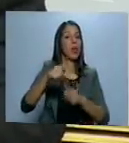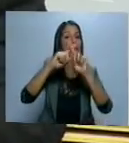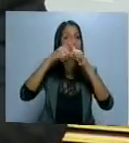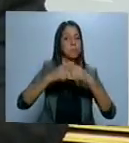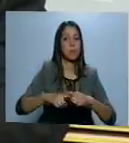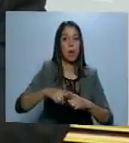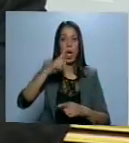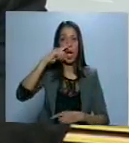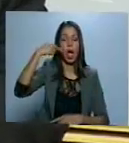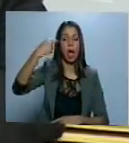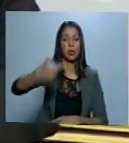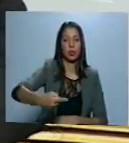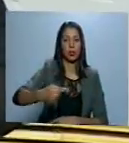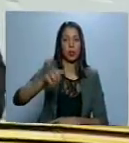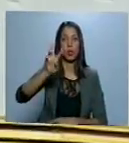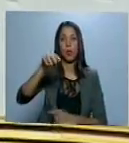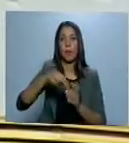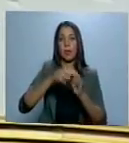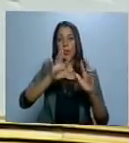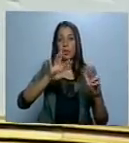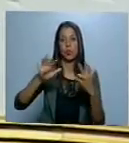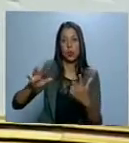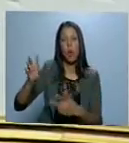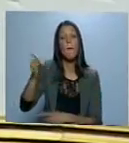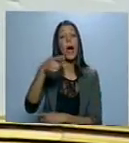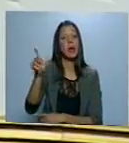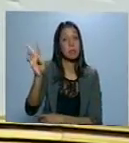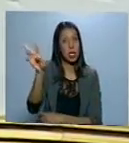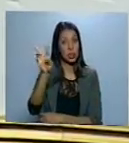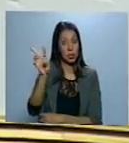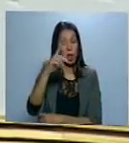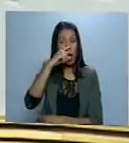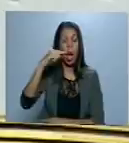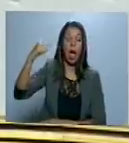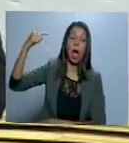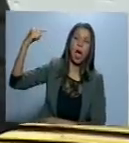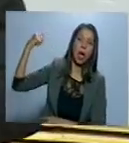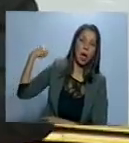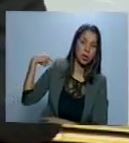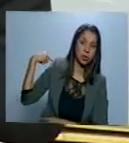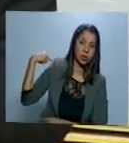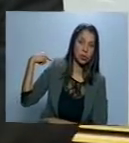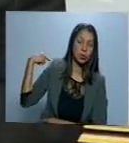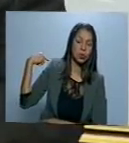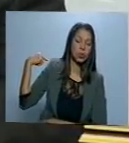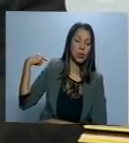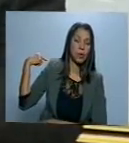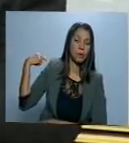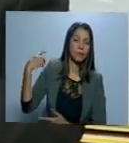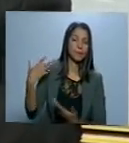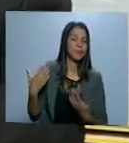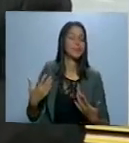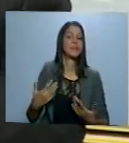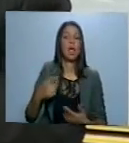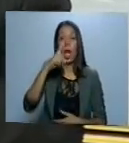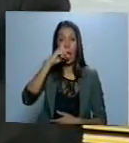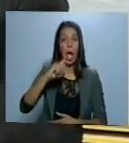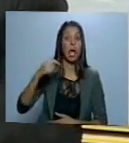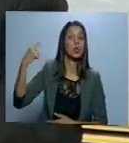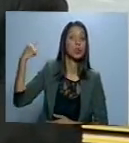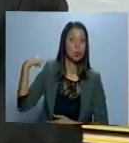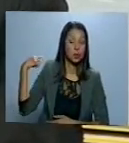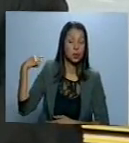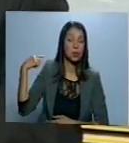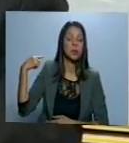presupuesto de la patria de Venezuela. El año pasado, a través del